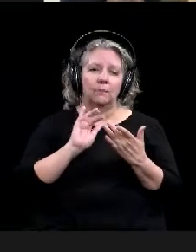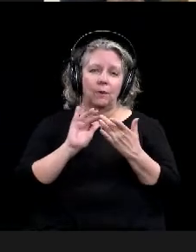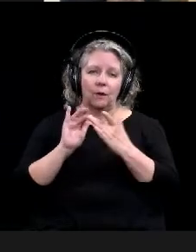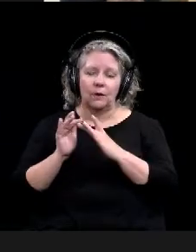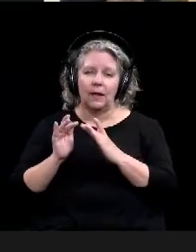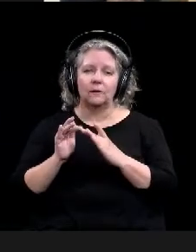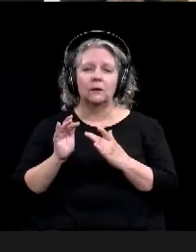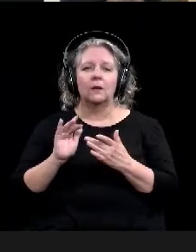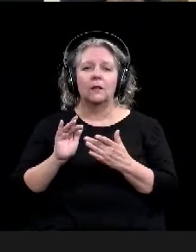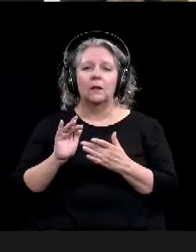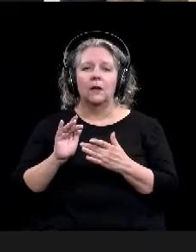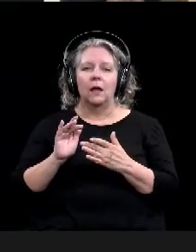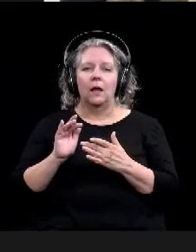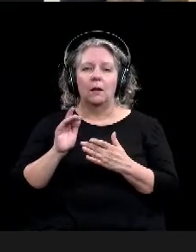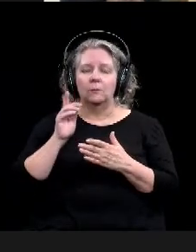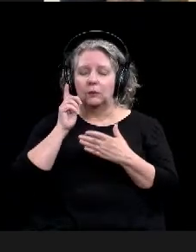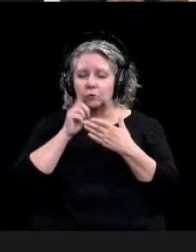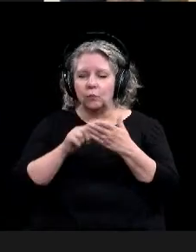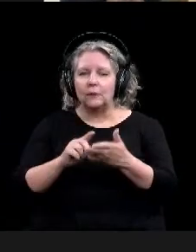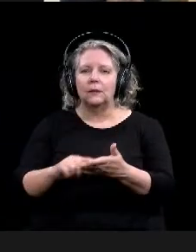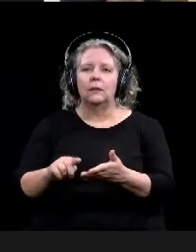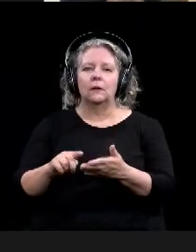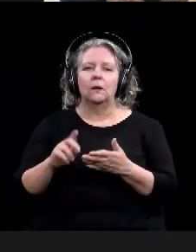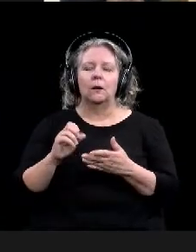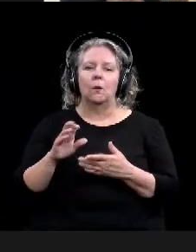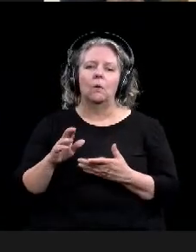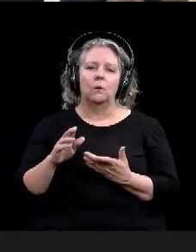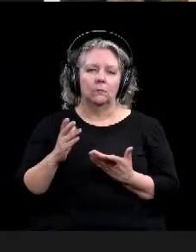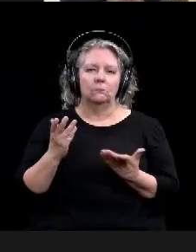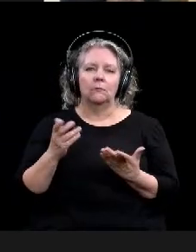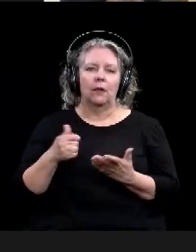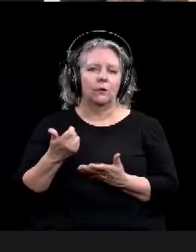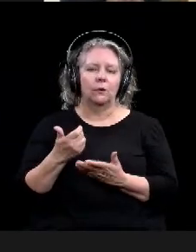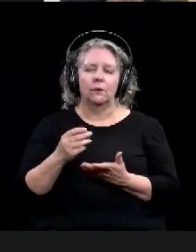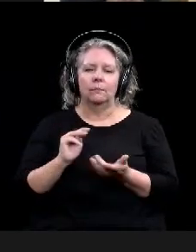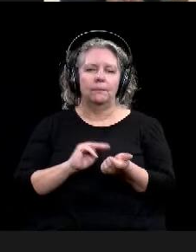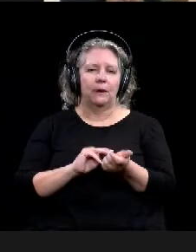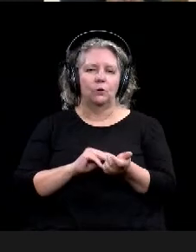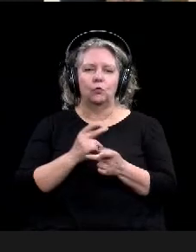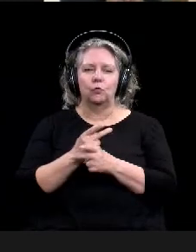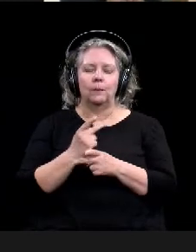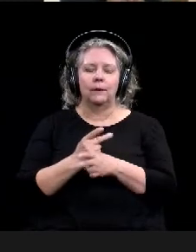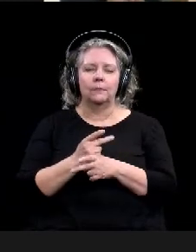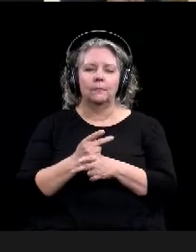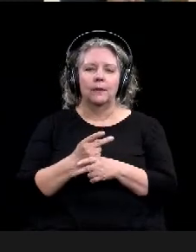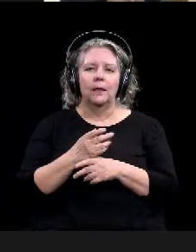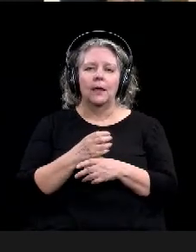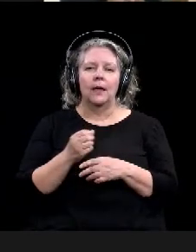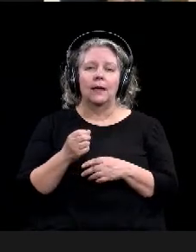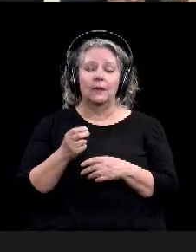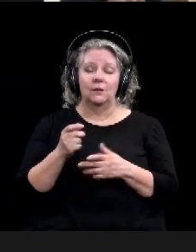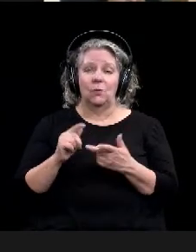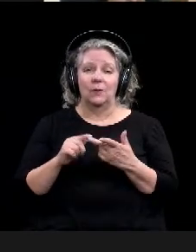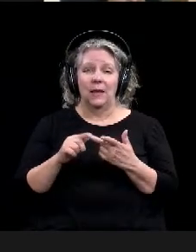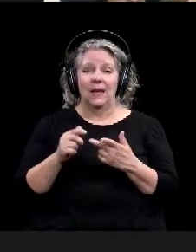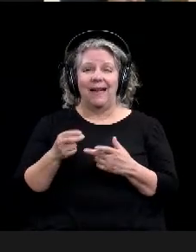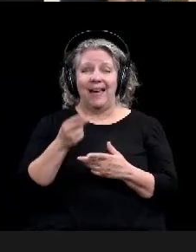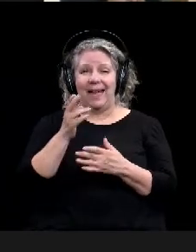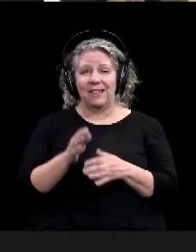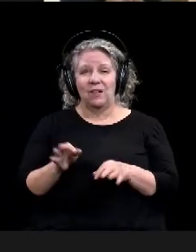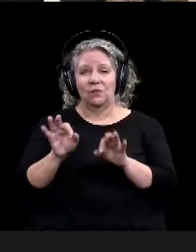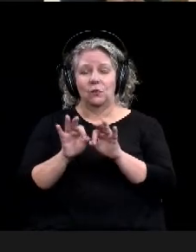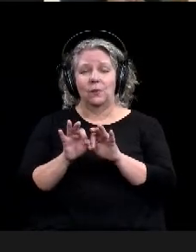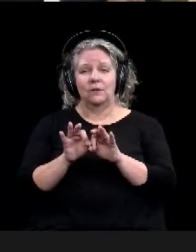vacunas hay un riesgo muy alto en reducción de